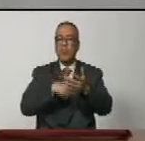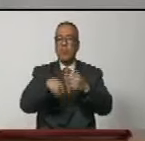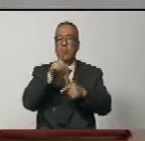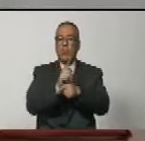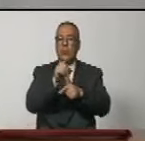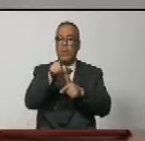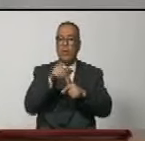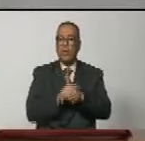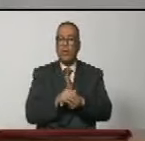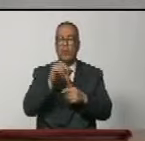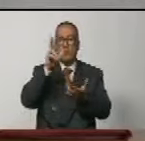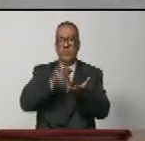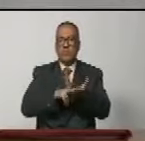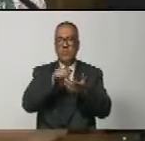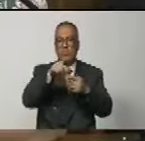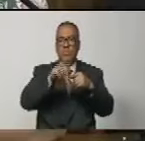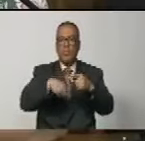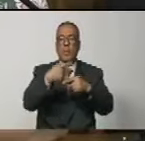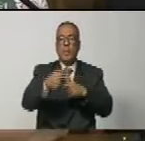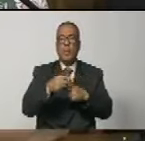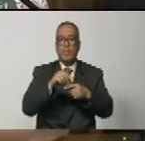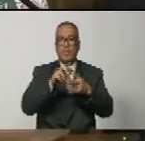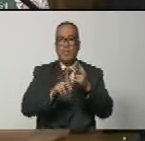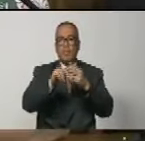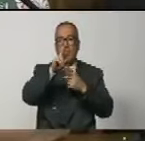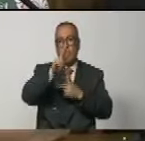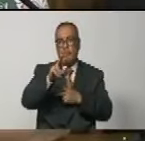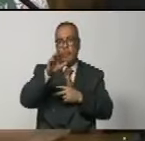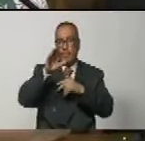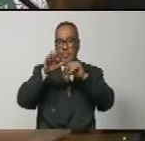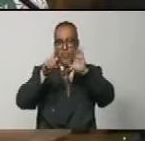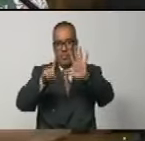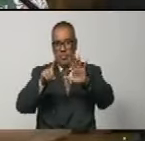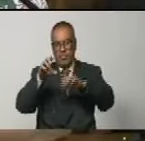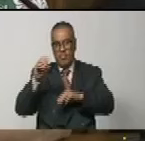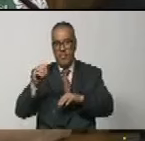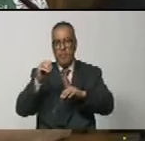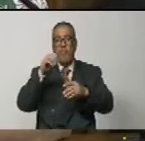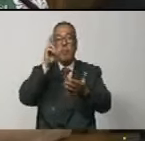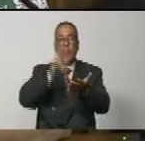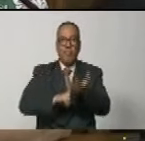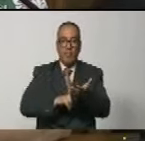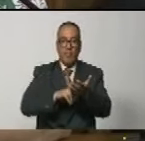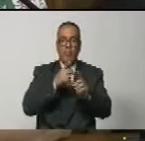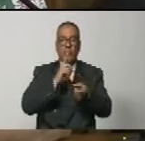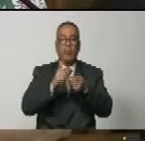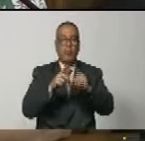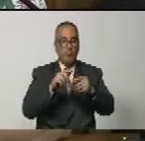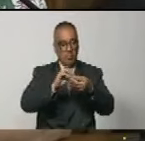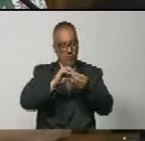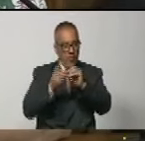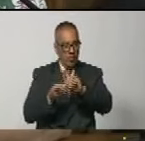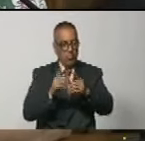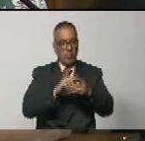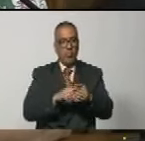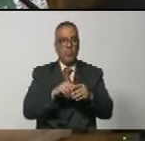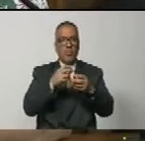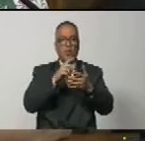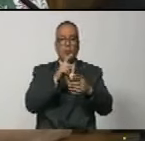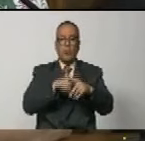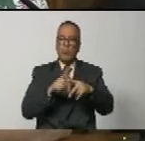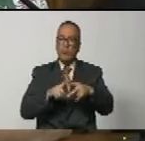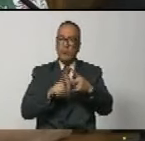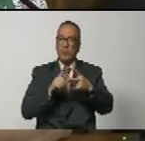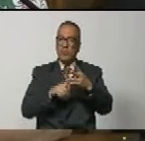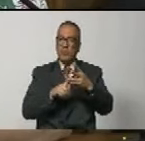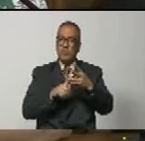única, aprobado. Siguiente. Ducentésimo sexagésimo. Se sugiere aprobar con modificación las disposiciones derogatorias,